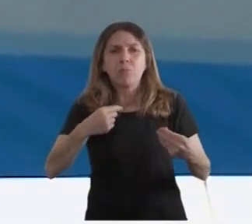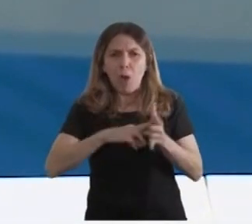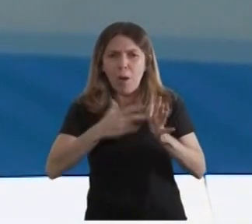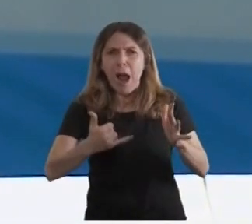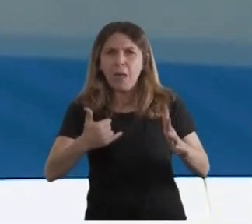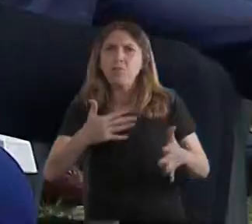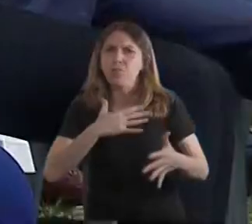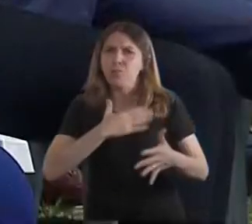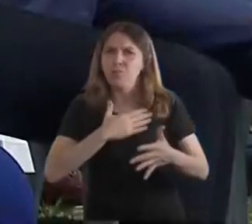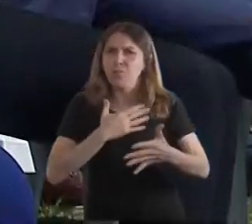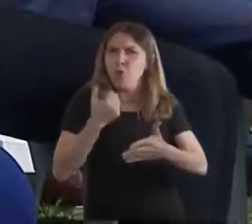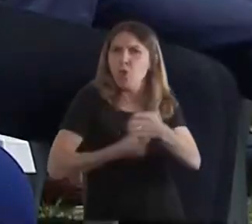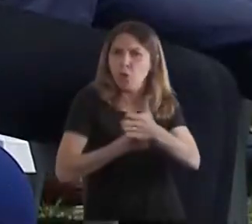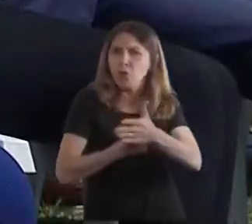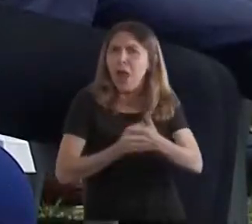buscamos las soluciones